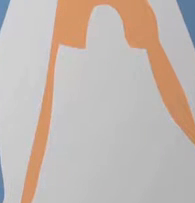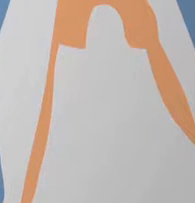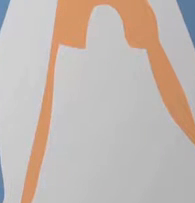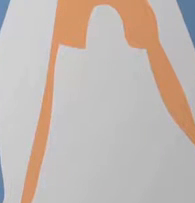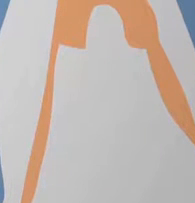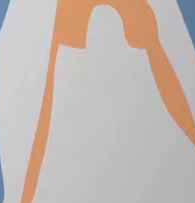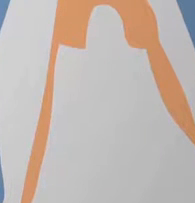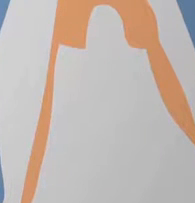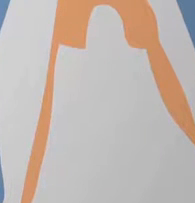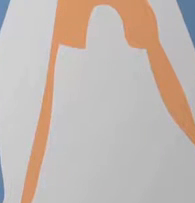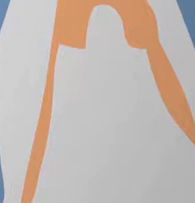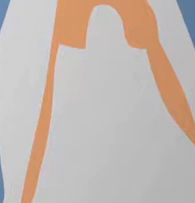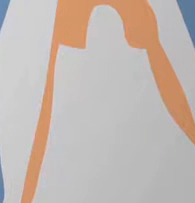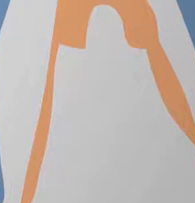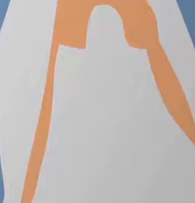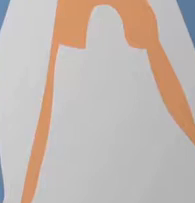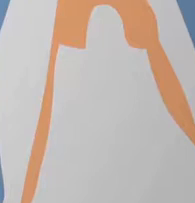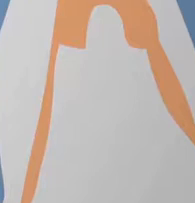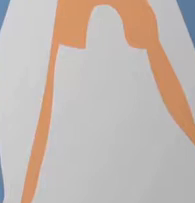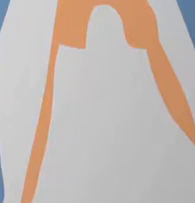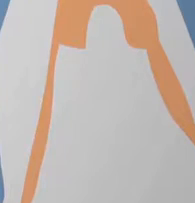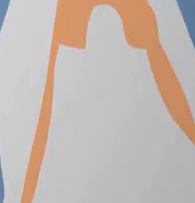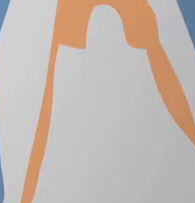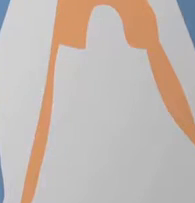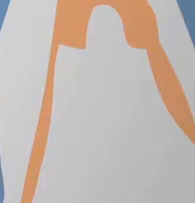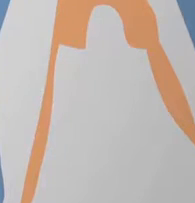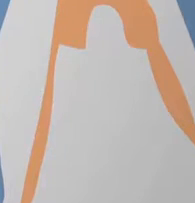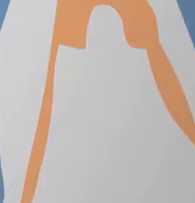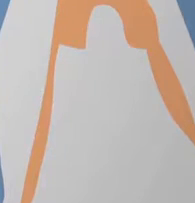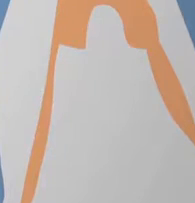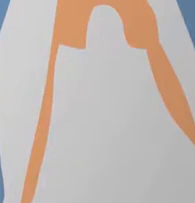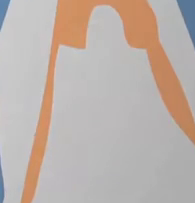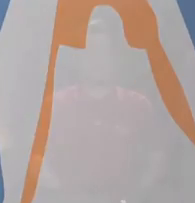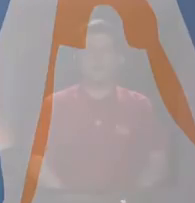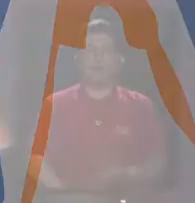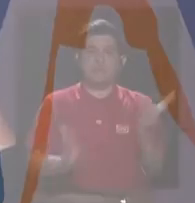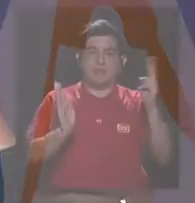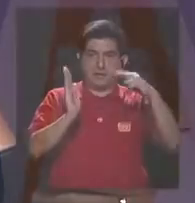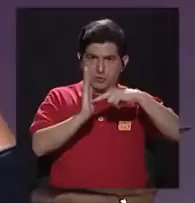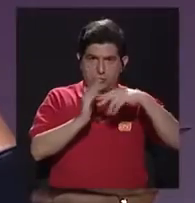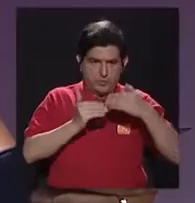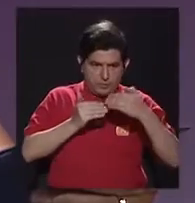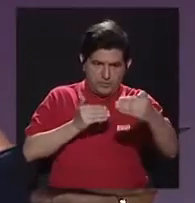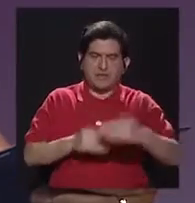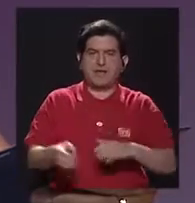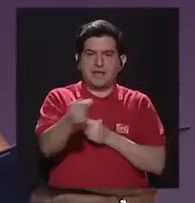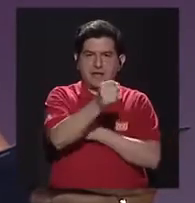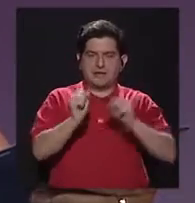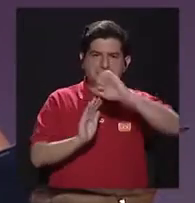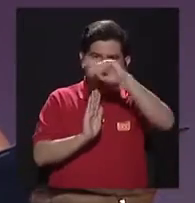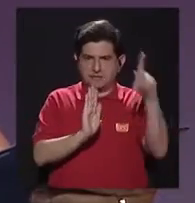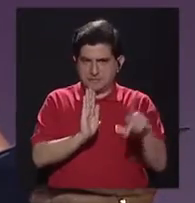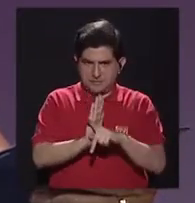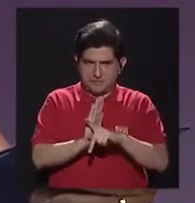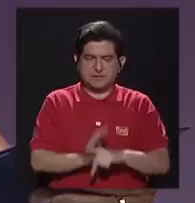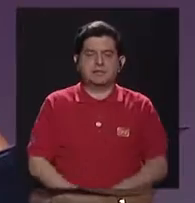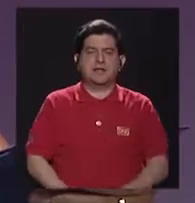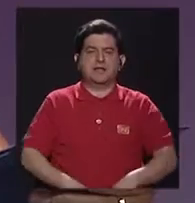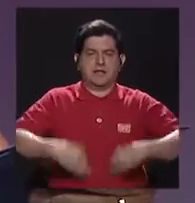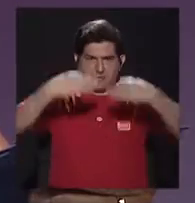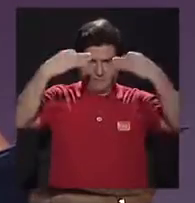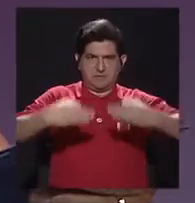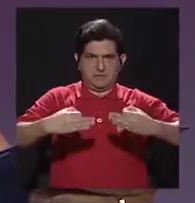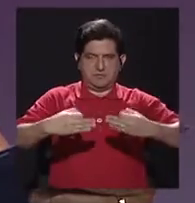Gracias por acompañarnos un año más en Irreverencias. Desde el año 2000, la Sala Constitucional